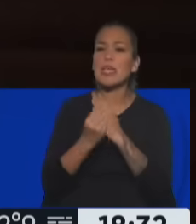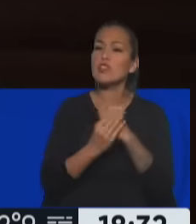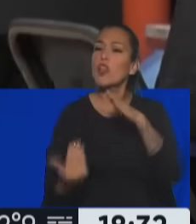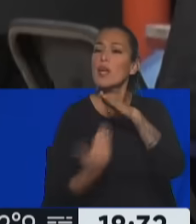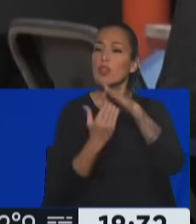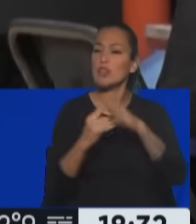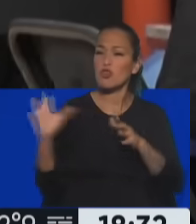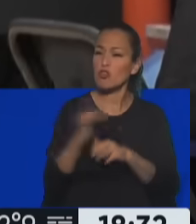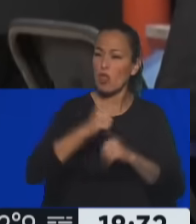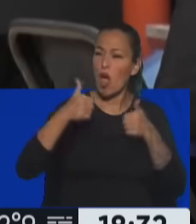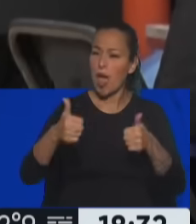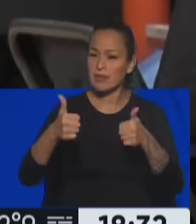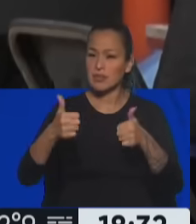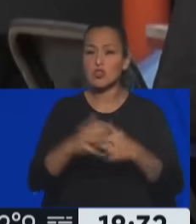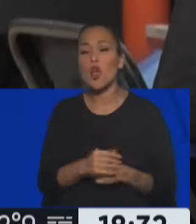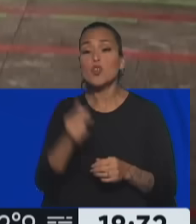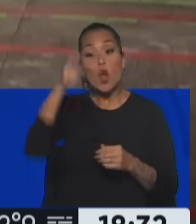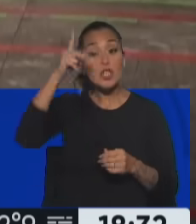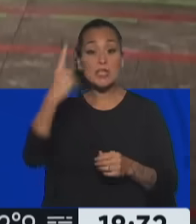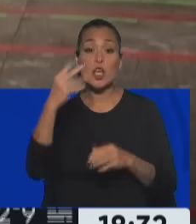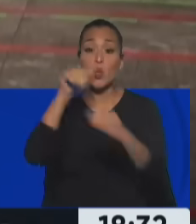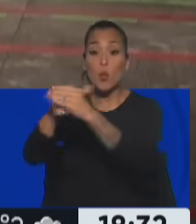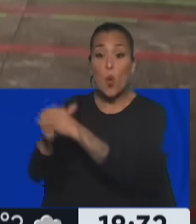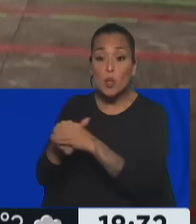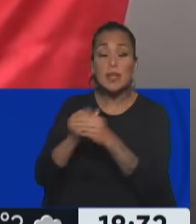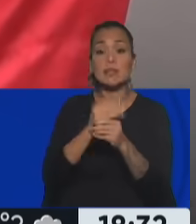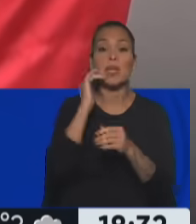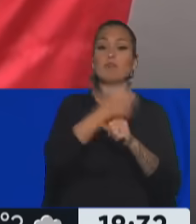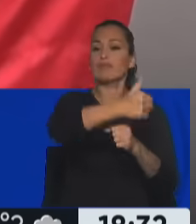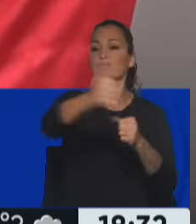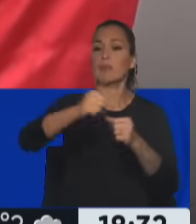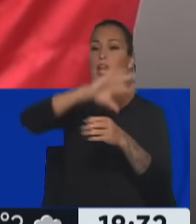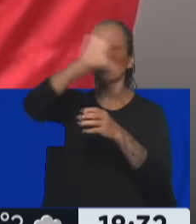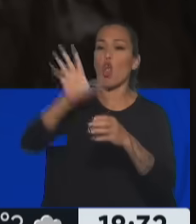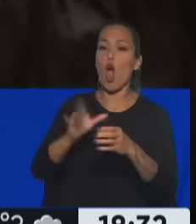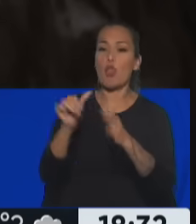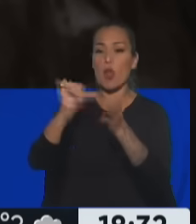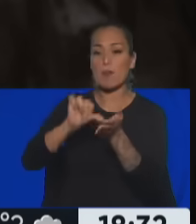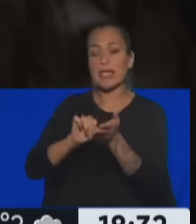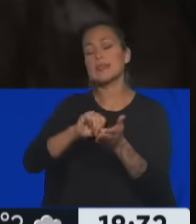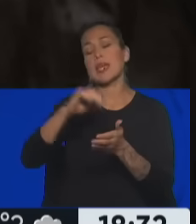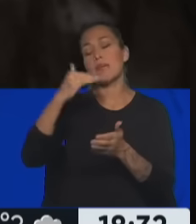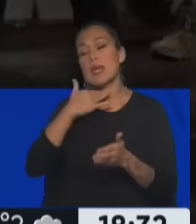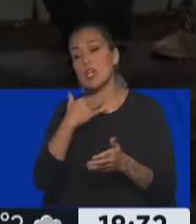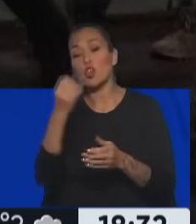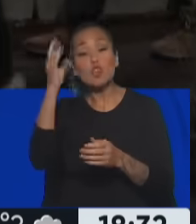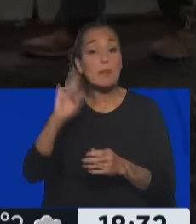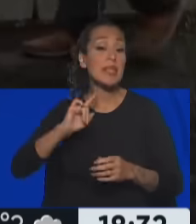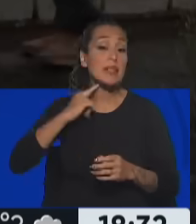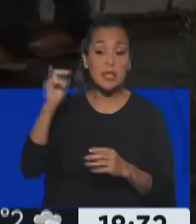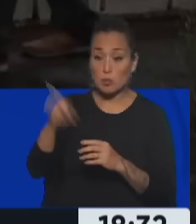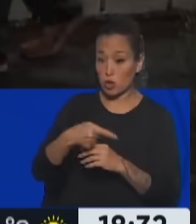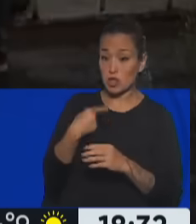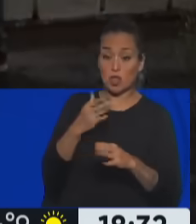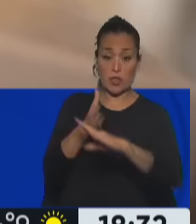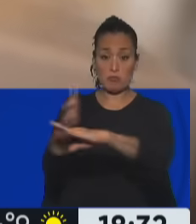un éxito. Hubo 80.000 urnas instaladas por la autoridad electoral en todo el país, aunque solo concurrió el 13% del padrón habilitado, que